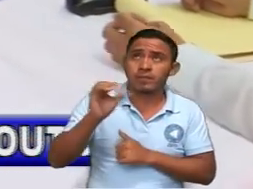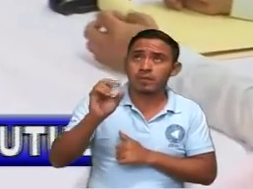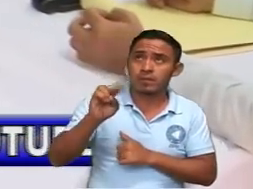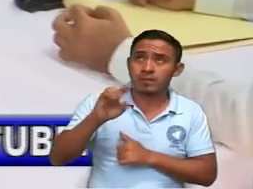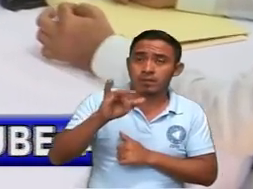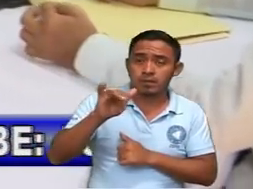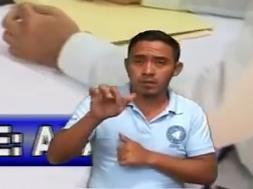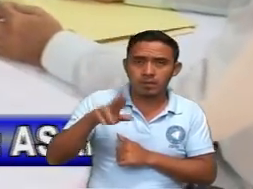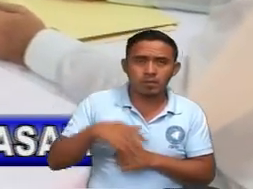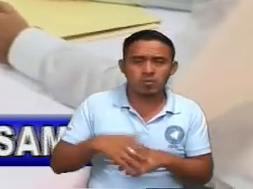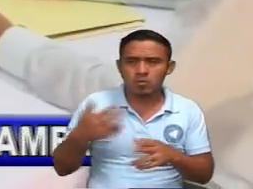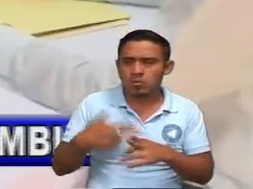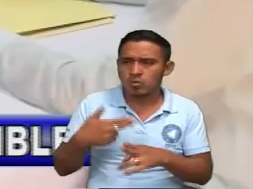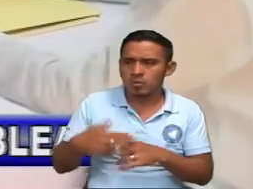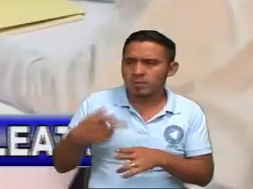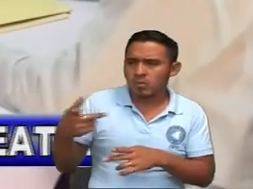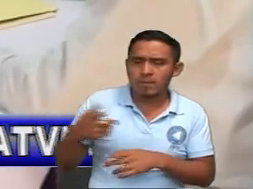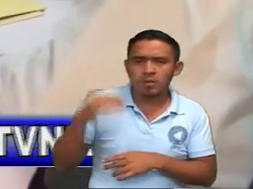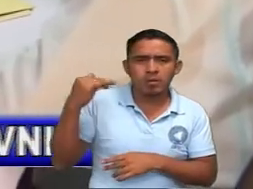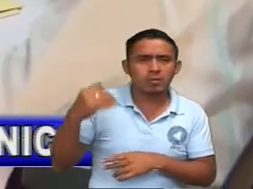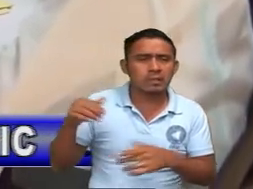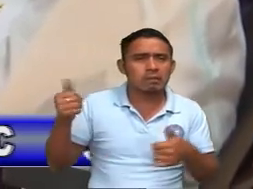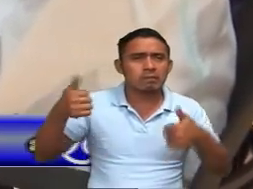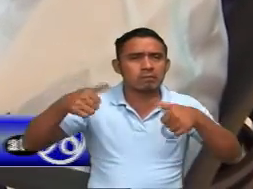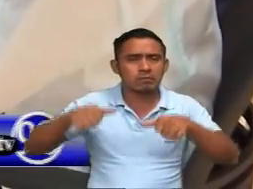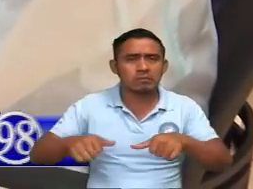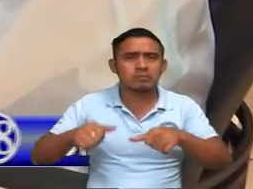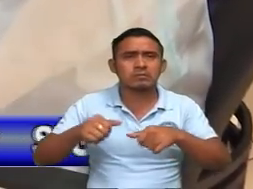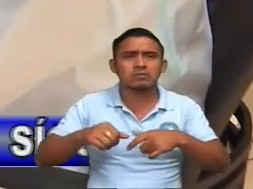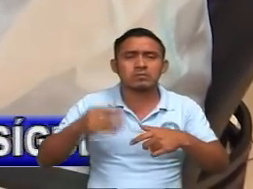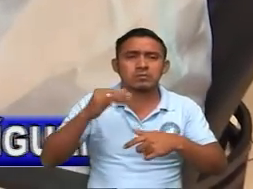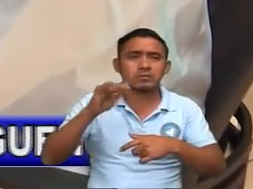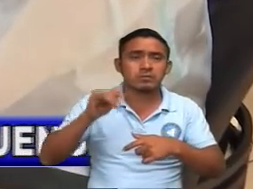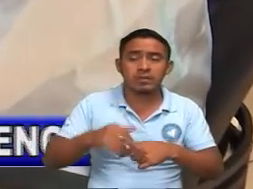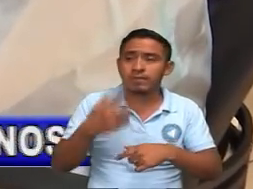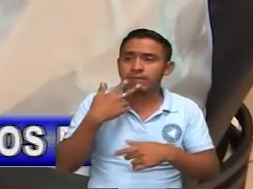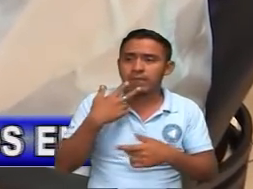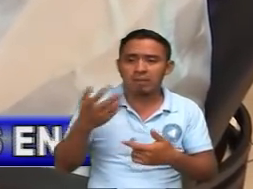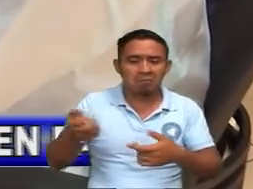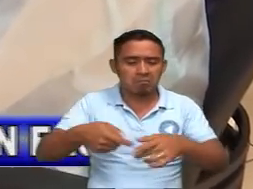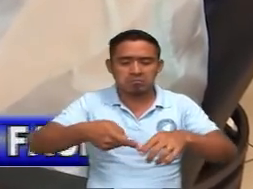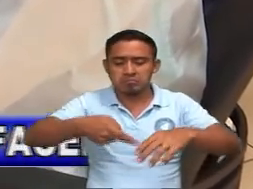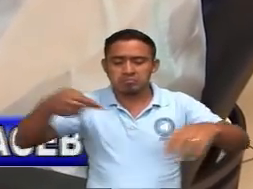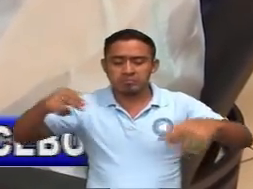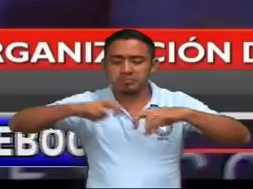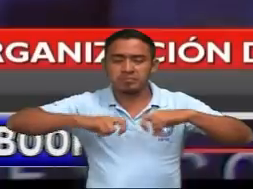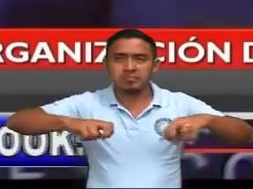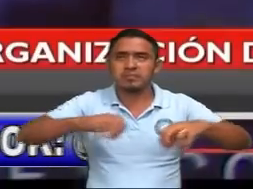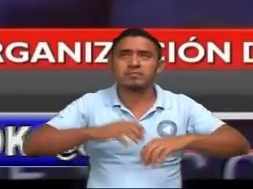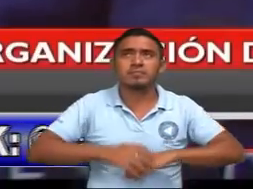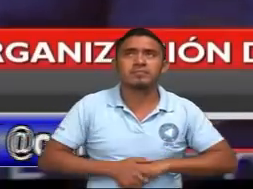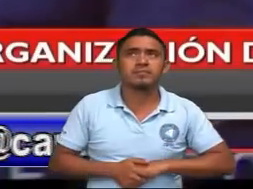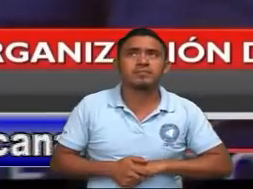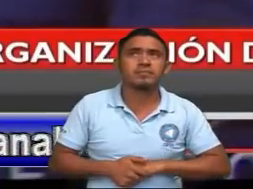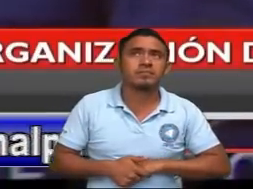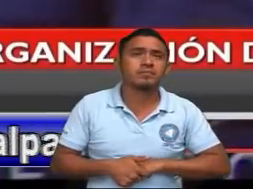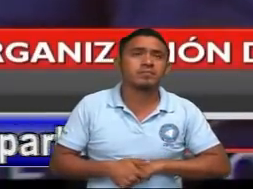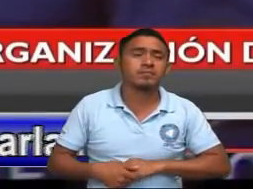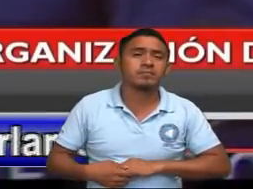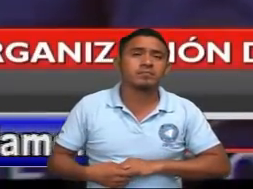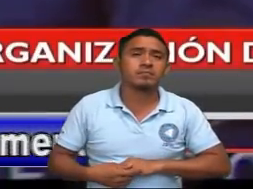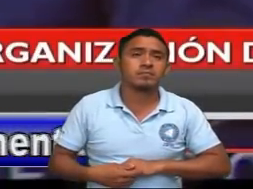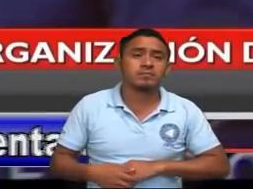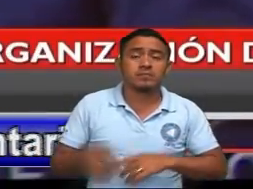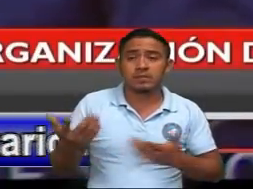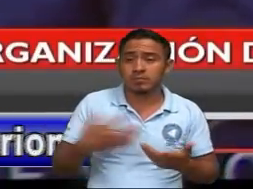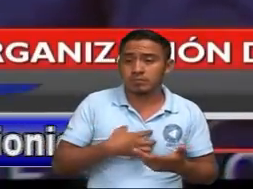de la denominada Alianza Cívica, que de manera irresponsable abandonó la mesa de negociación. La delegación del